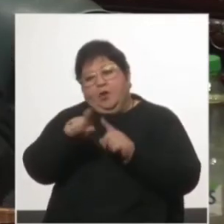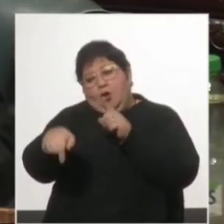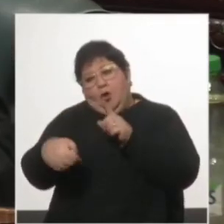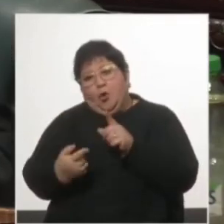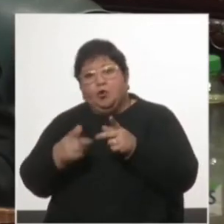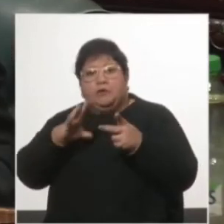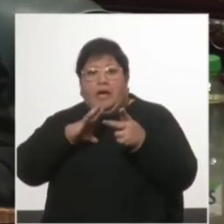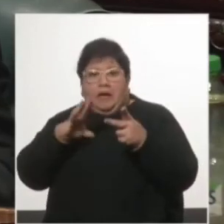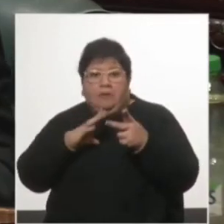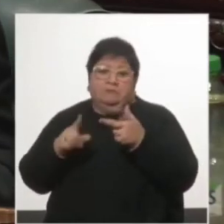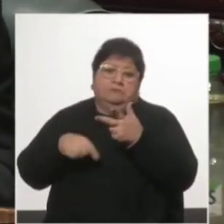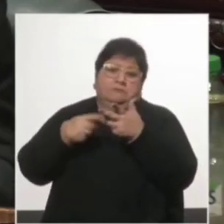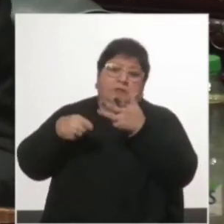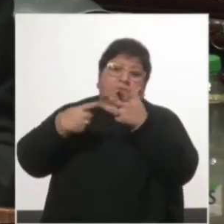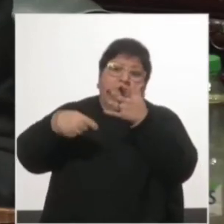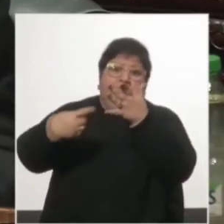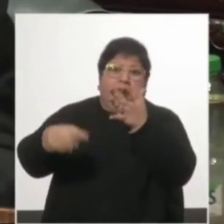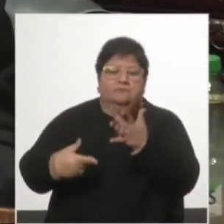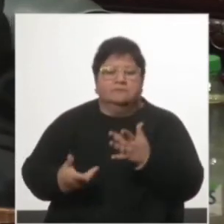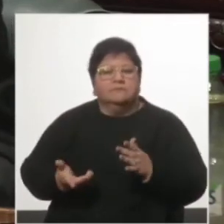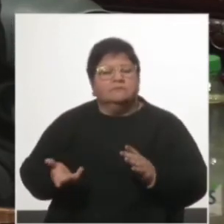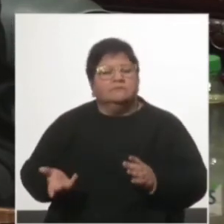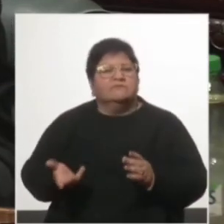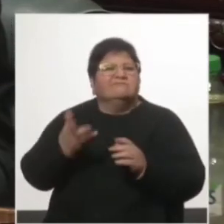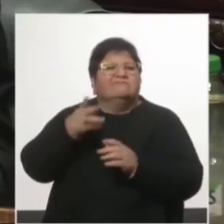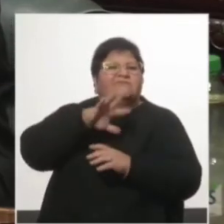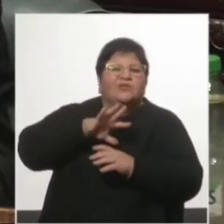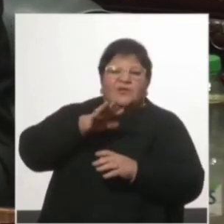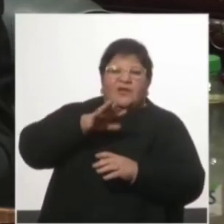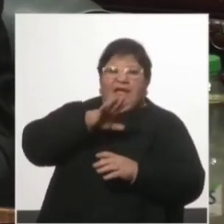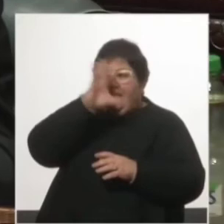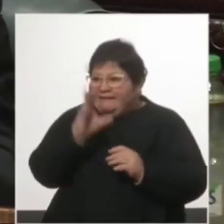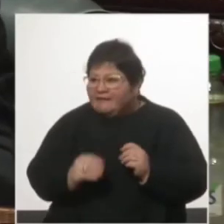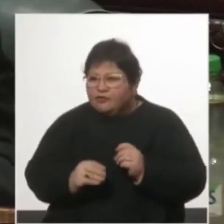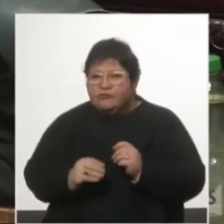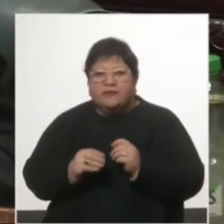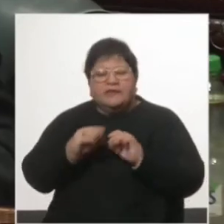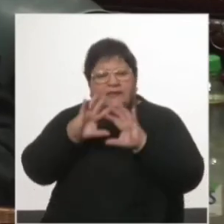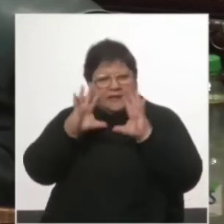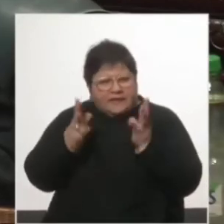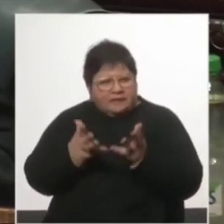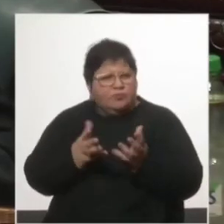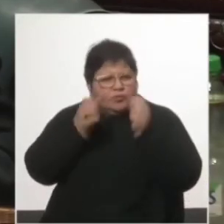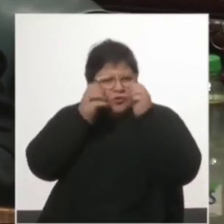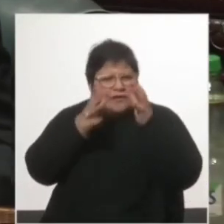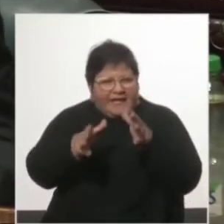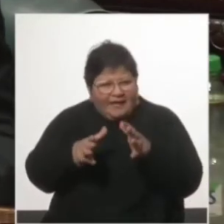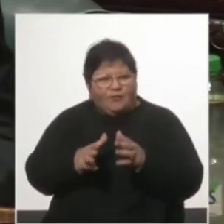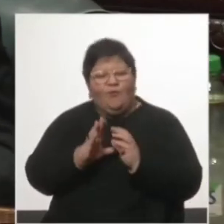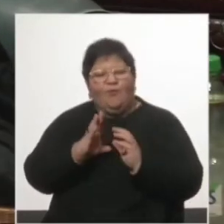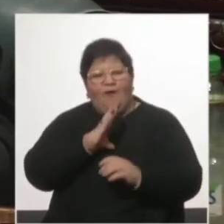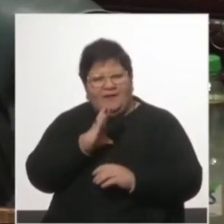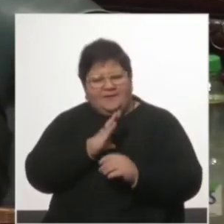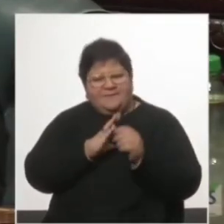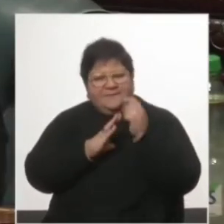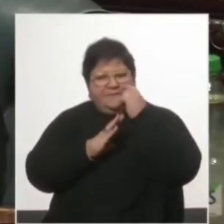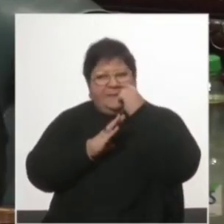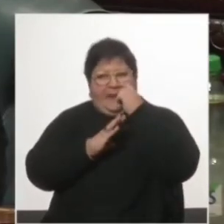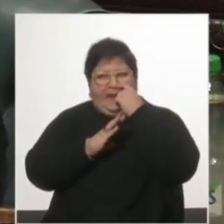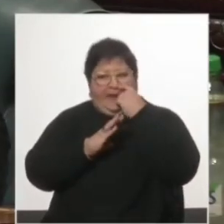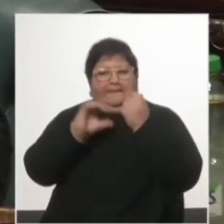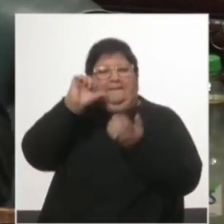apareciendo. Y por lo tanto en la región y en el mundo estamos viendo que existe ese riesgo. Y países que habían avanzado